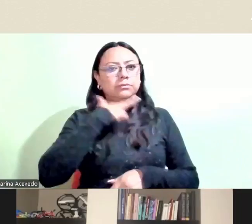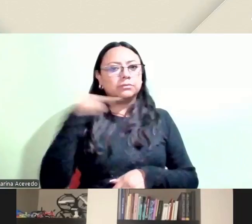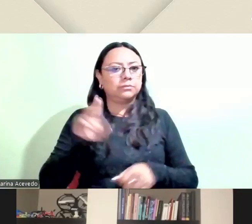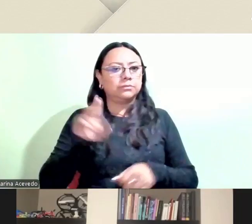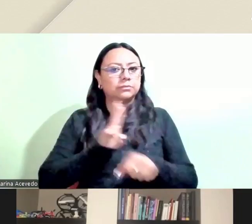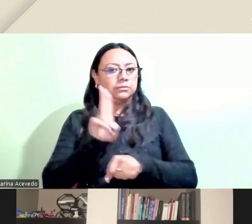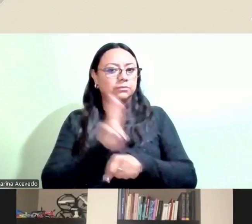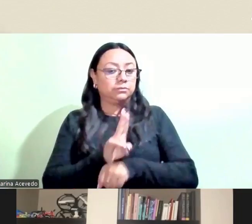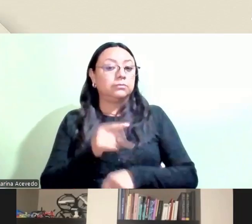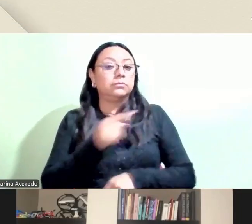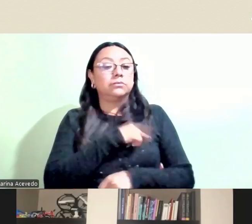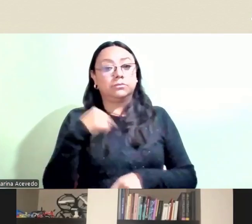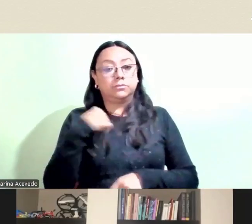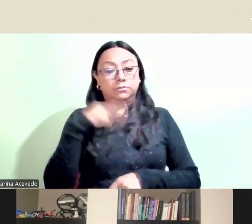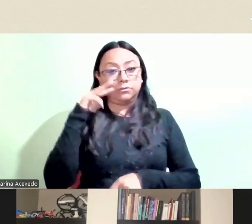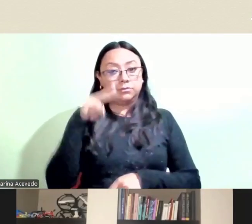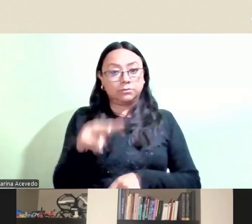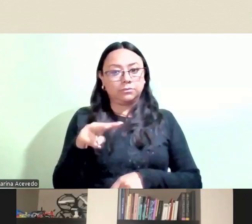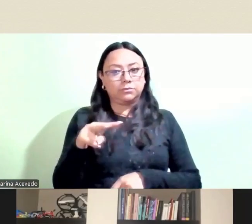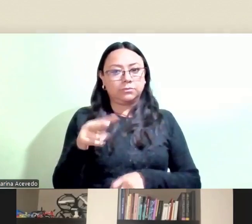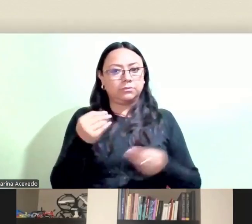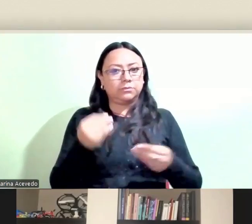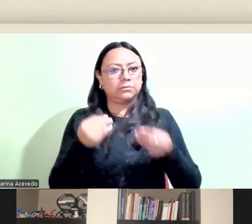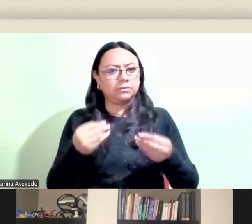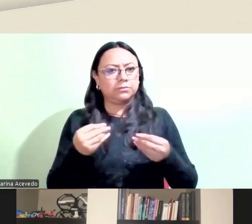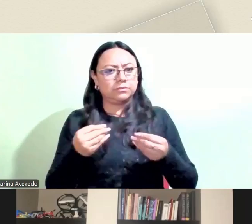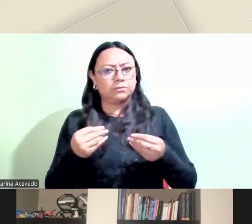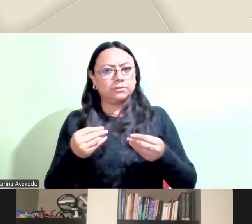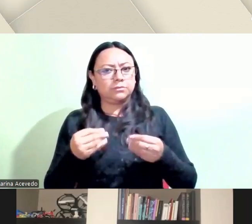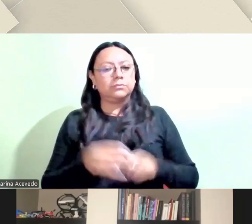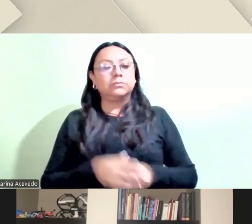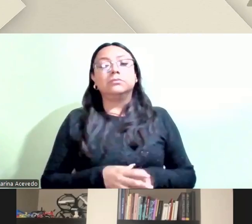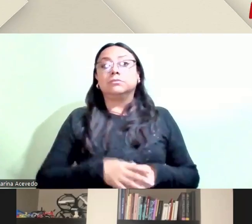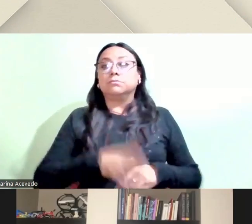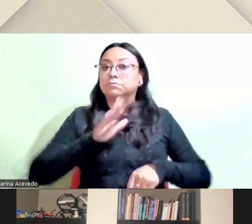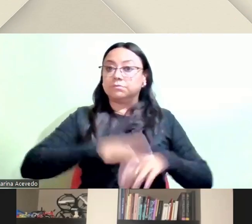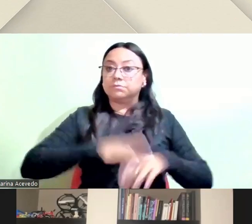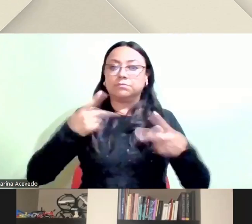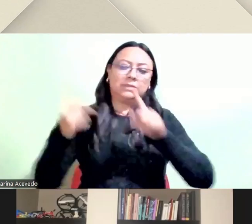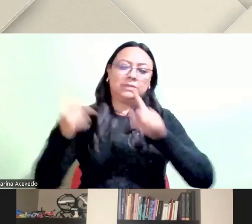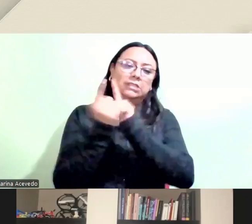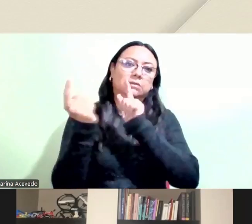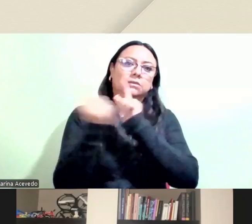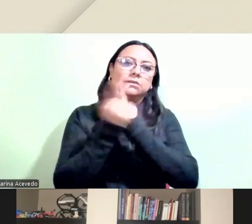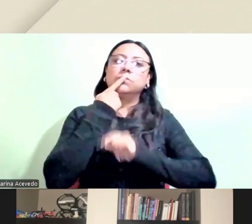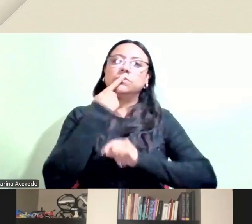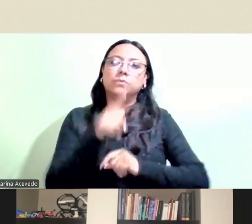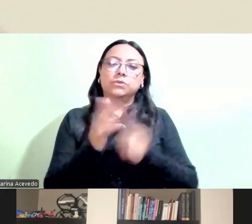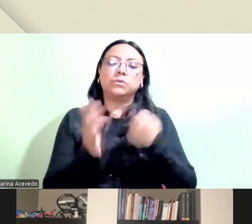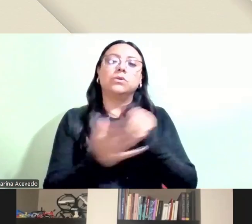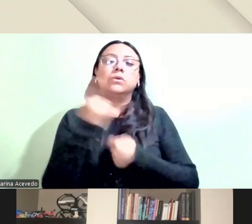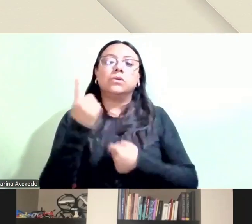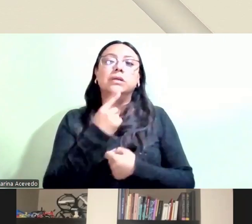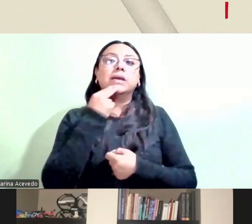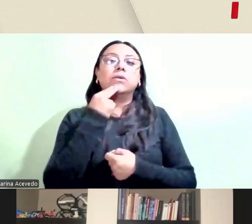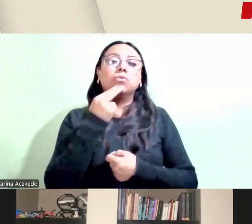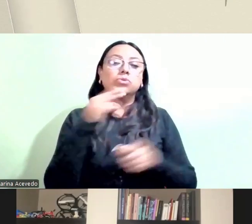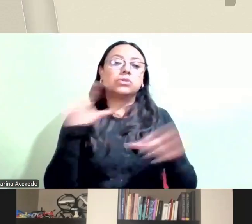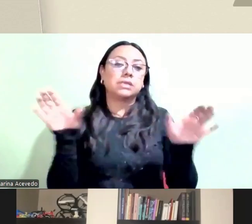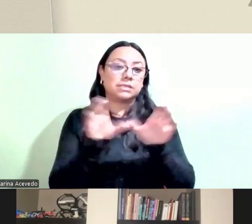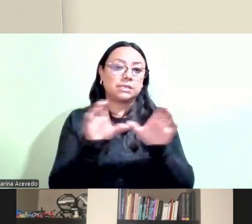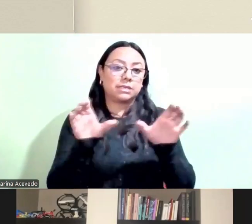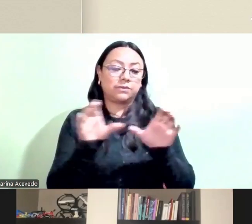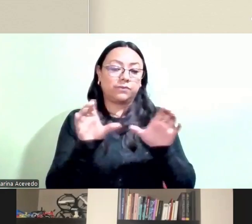más hemos encontrado el señalamiento y la denuncia por el uso de certificados con